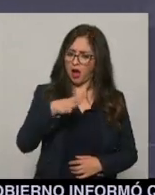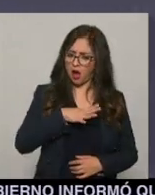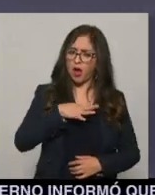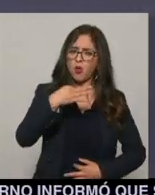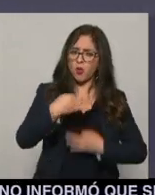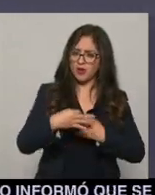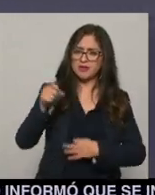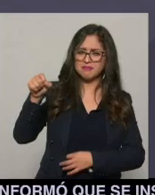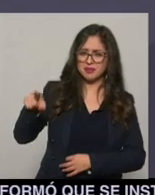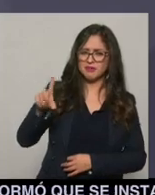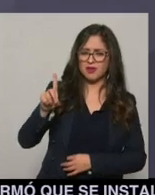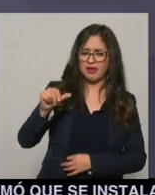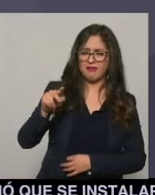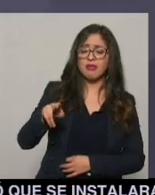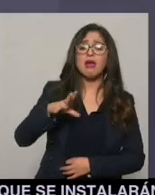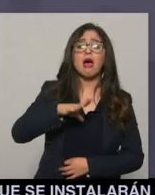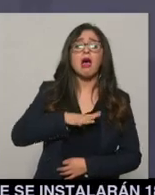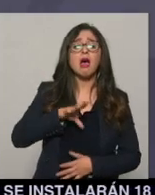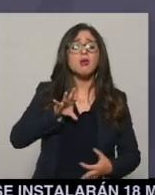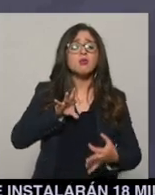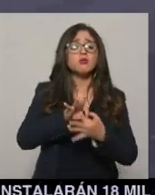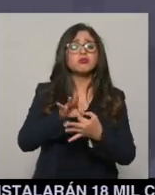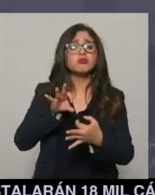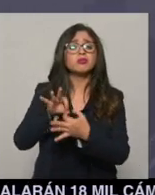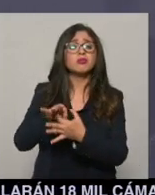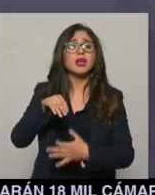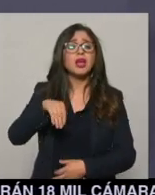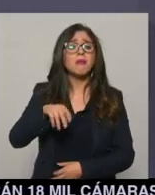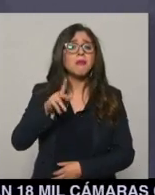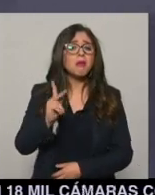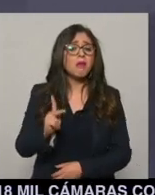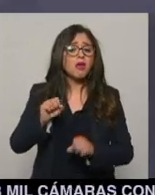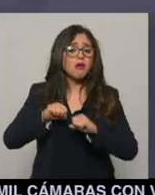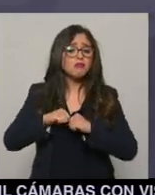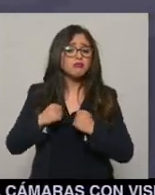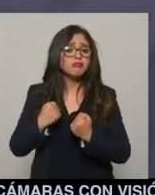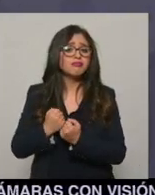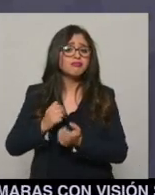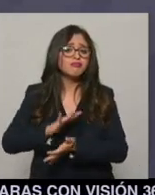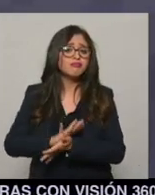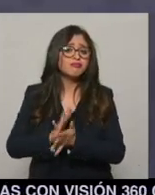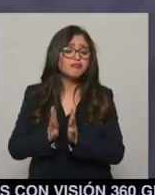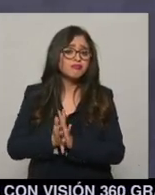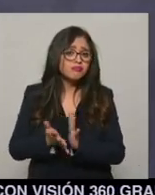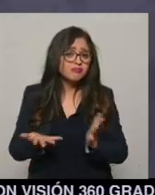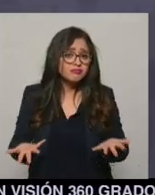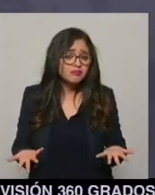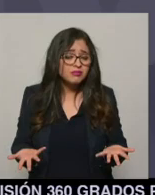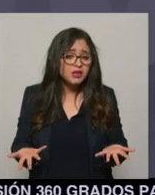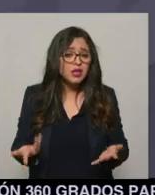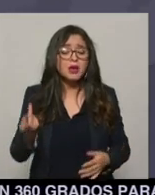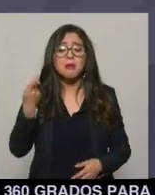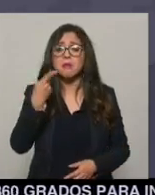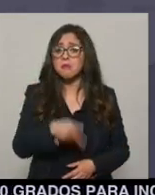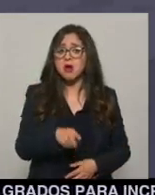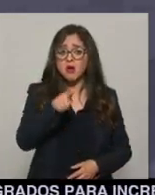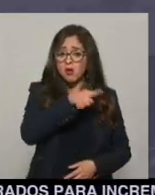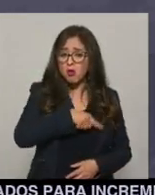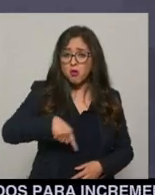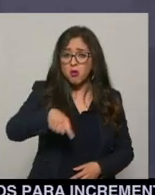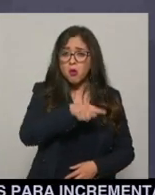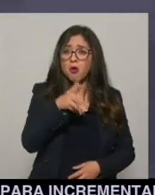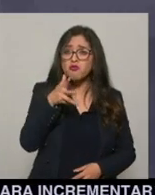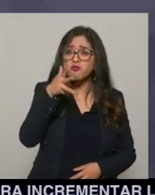hay ministerios públicos y hay una estructura total que no vamos a